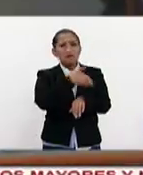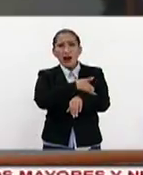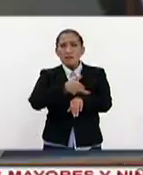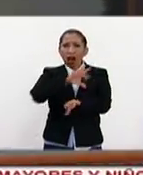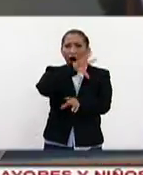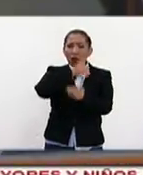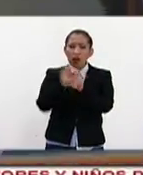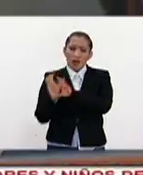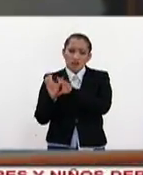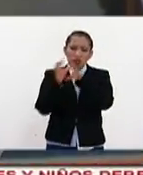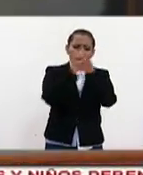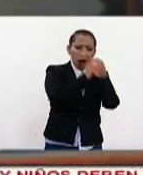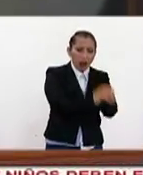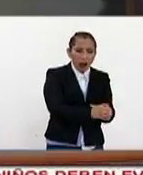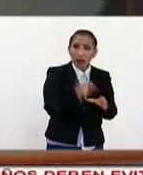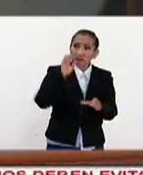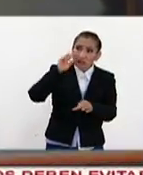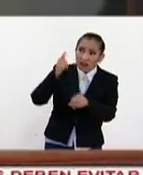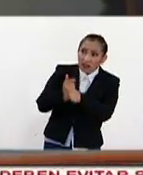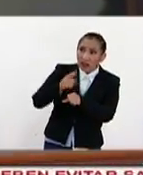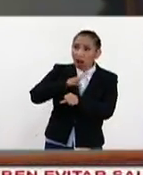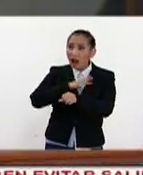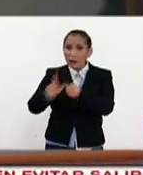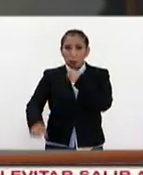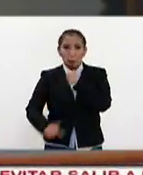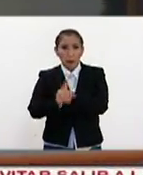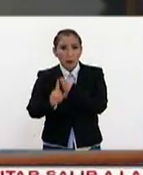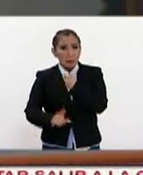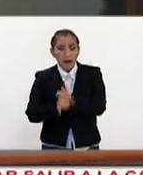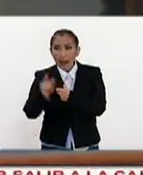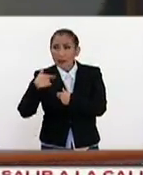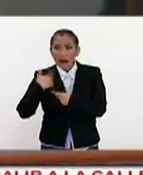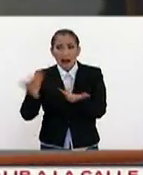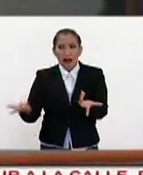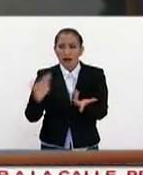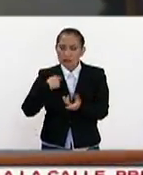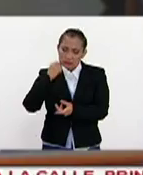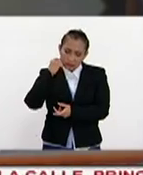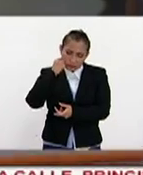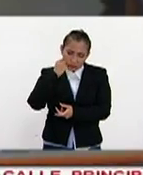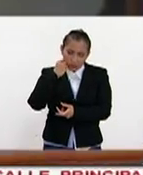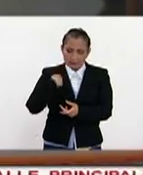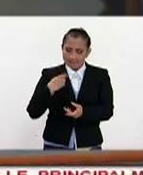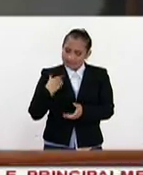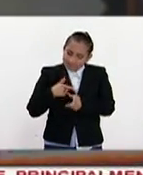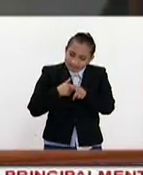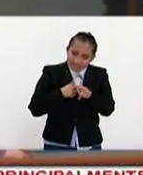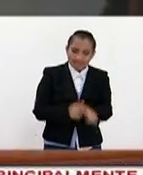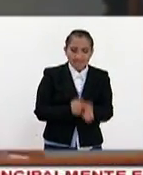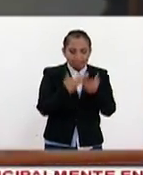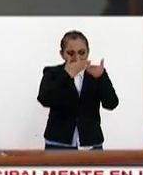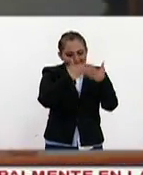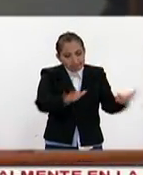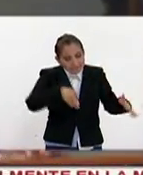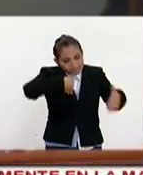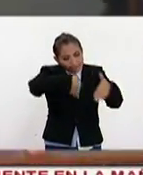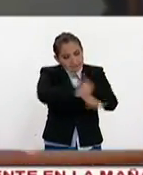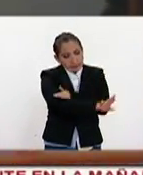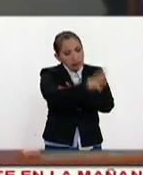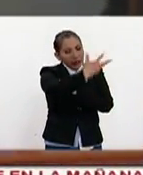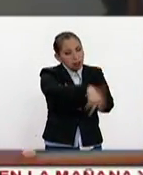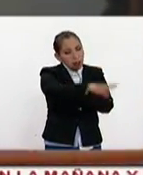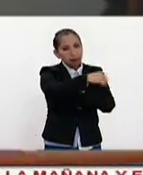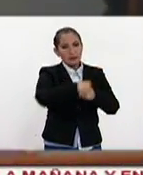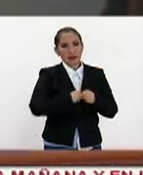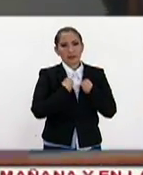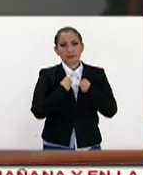familias enteras que ante la adversidad no se dan por vencidas y se abren paso